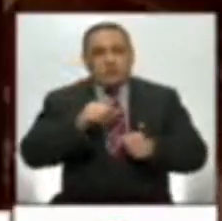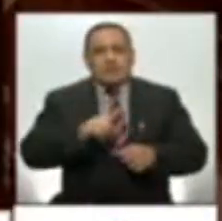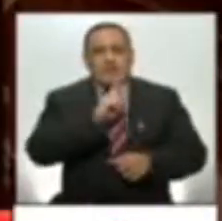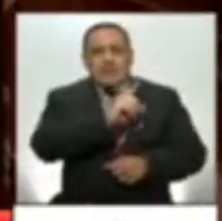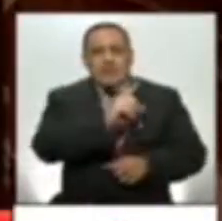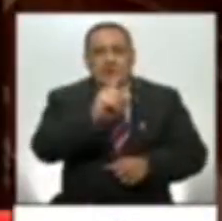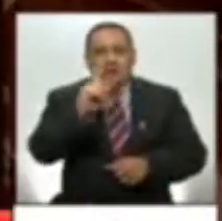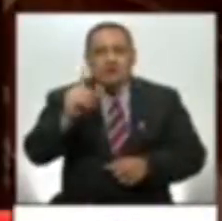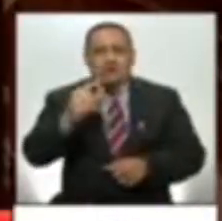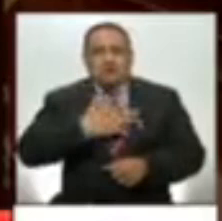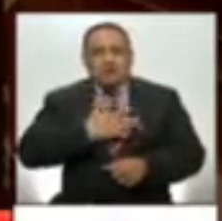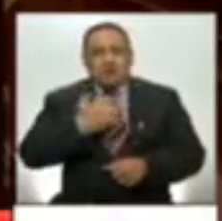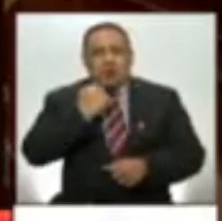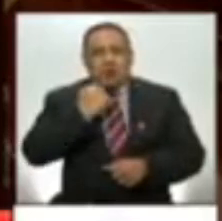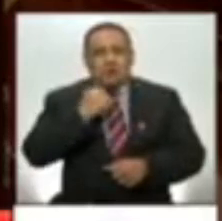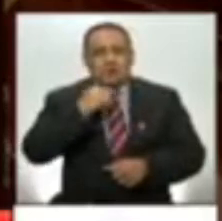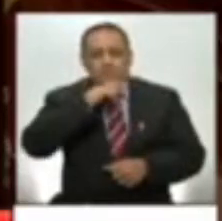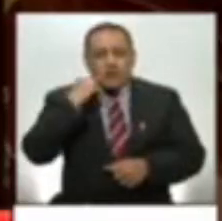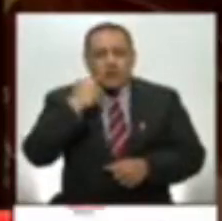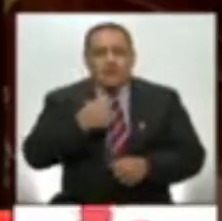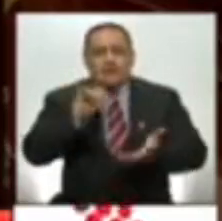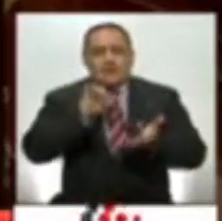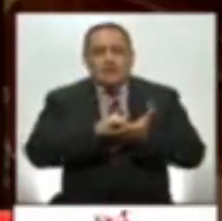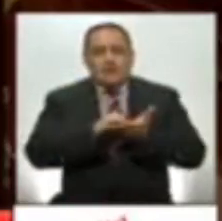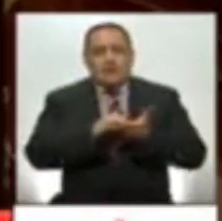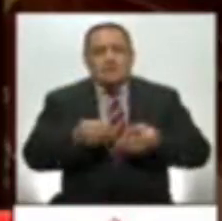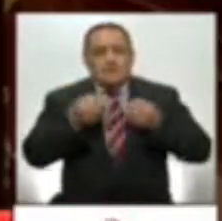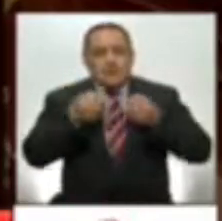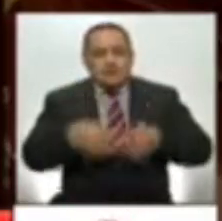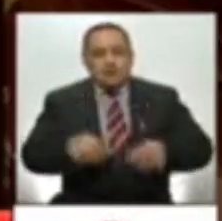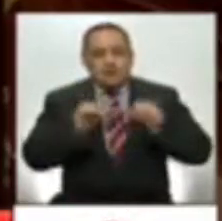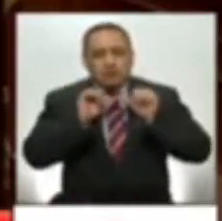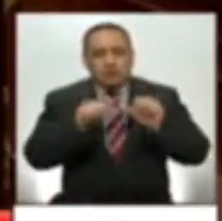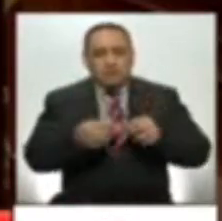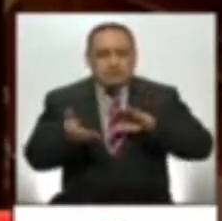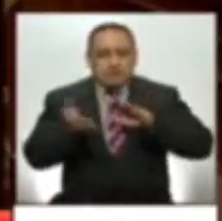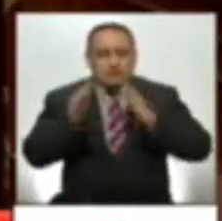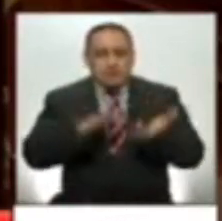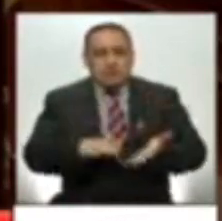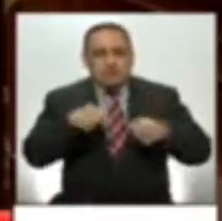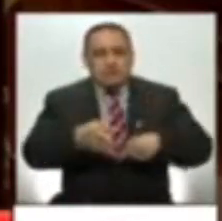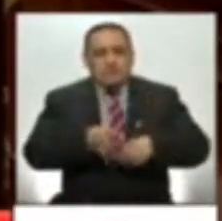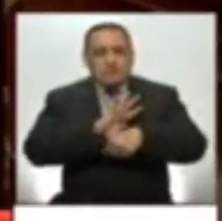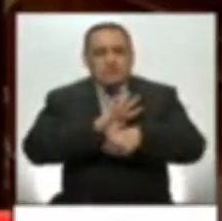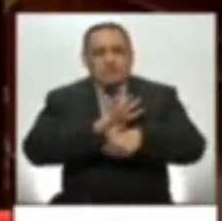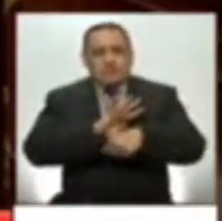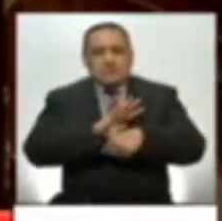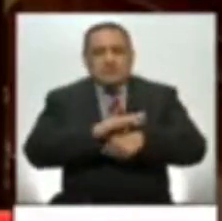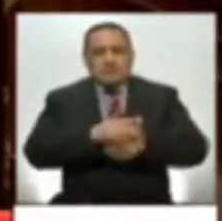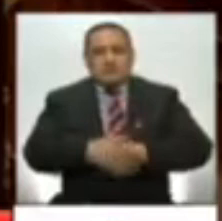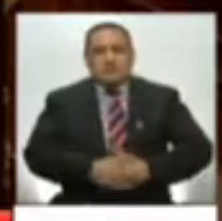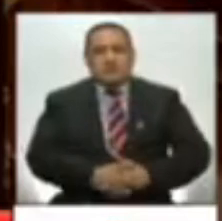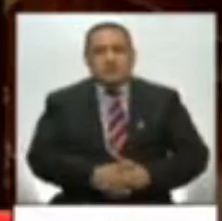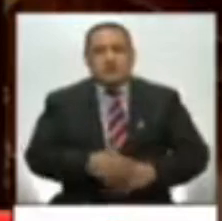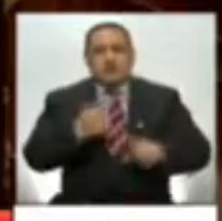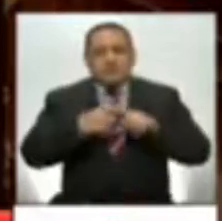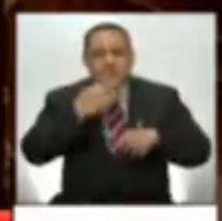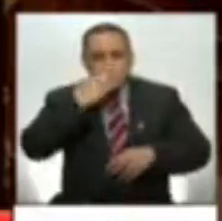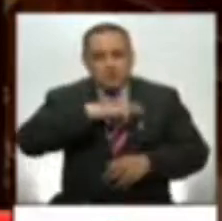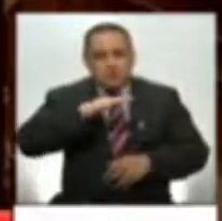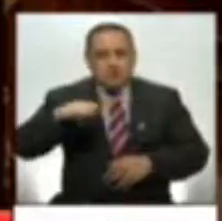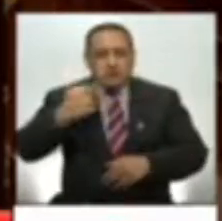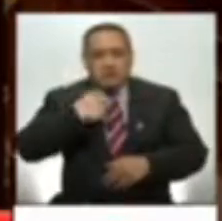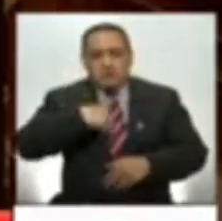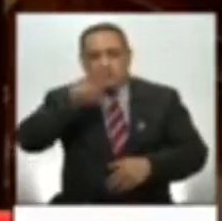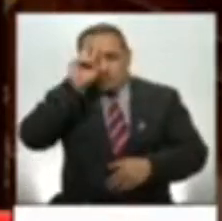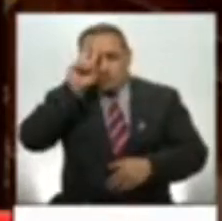cada uno de nuestros compatriotas que han perdido y siguen perdiendo la vida en esta pandemia, por los niños y niñas